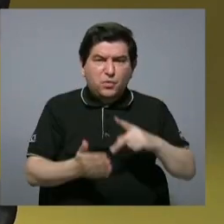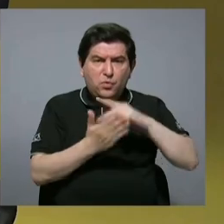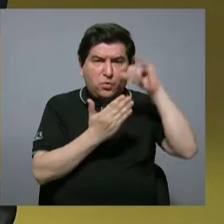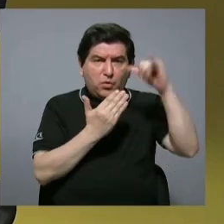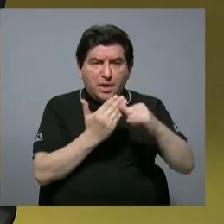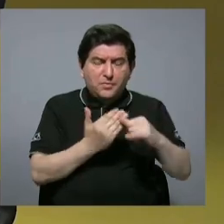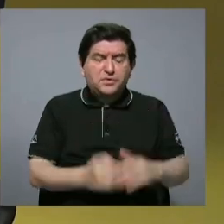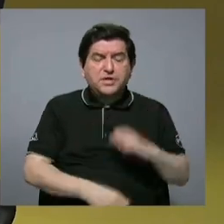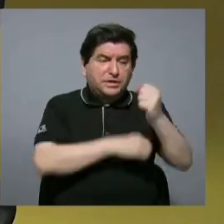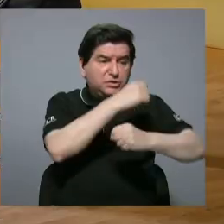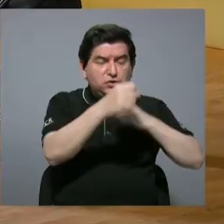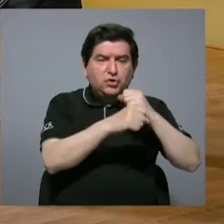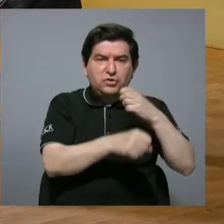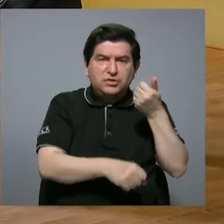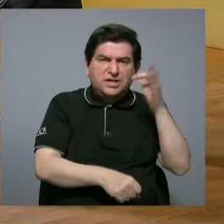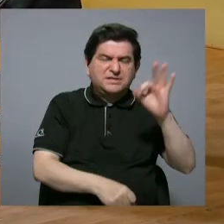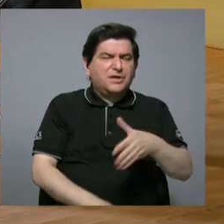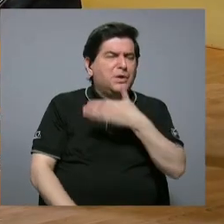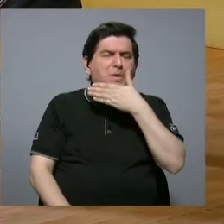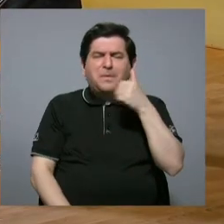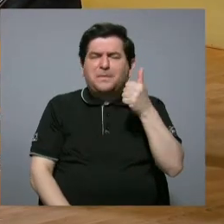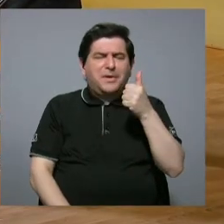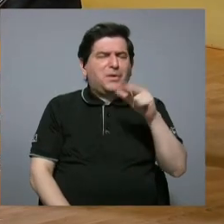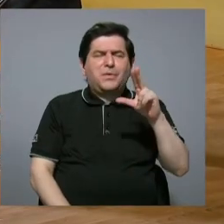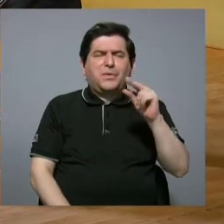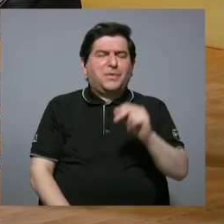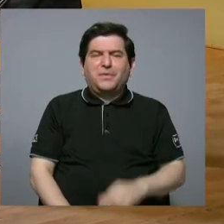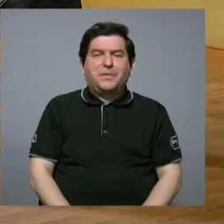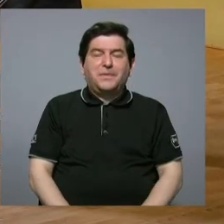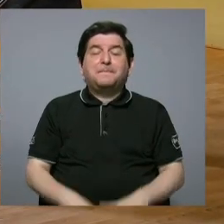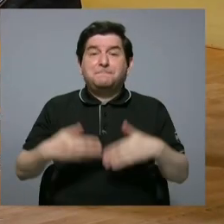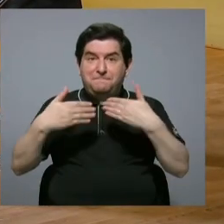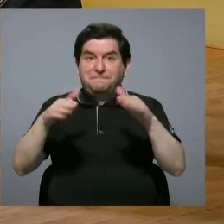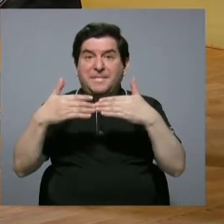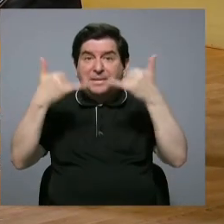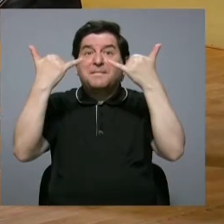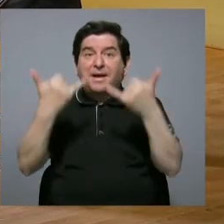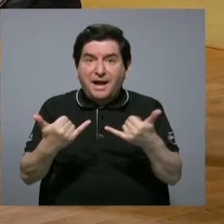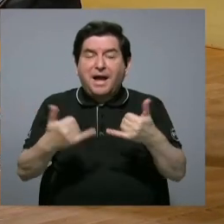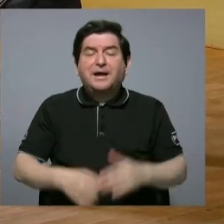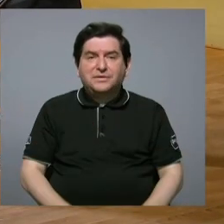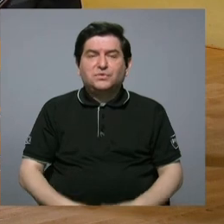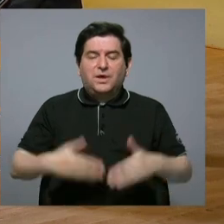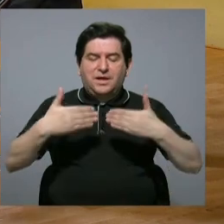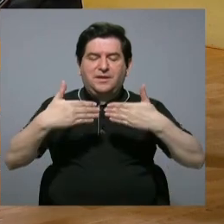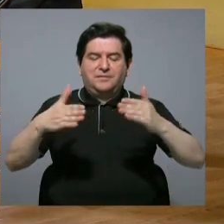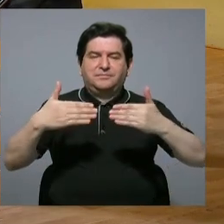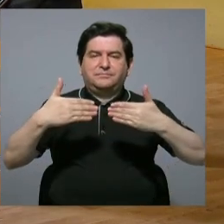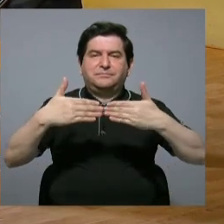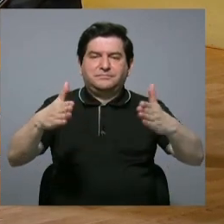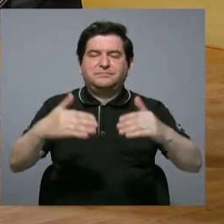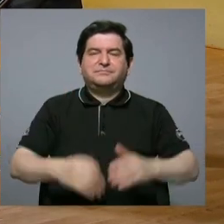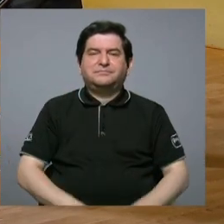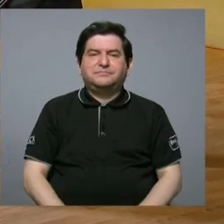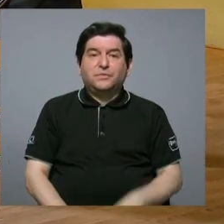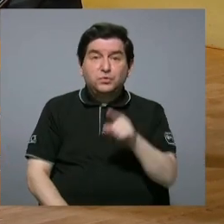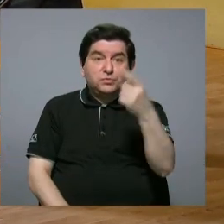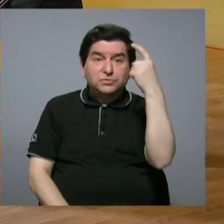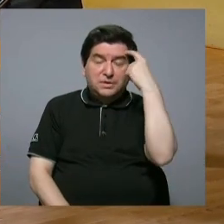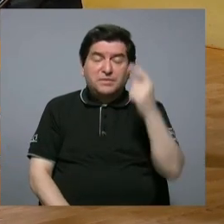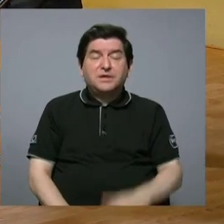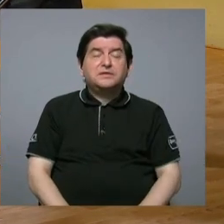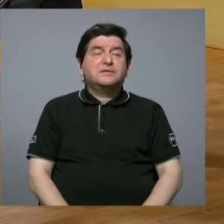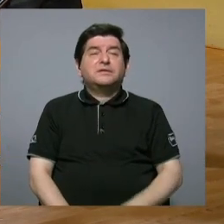todo el siglo XIX, hacerlo por Panamá, que es el actual canal de Panamá. Entonces, imaginen usted el